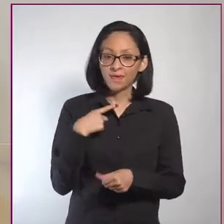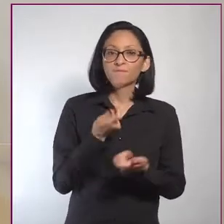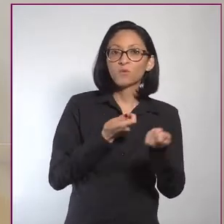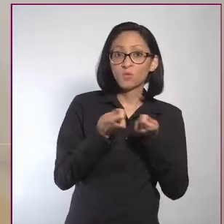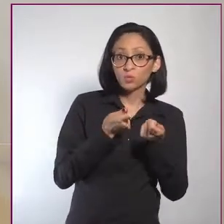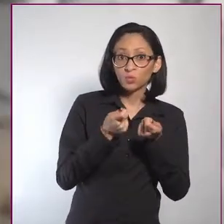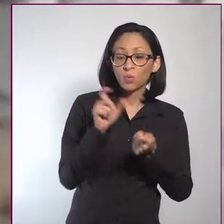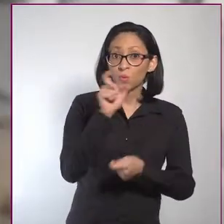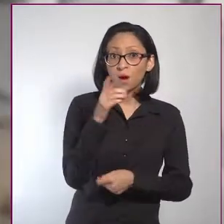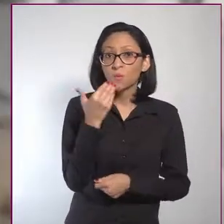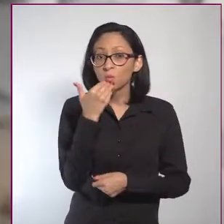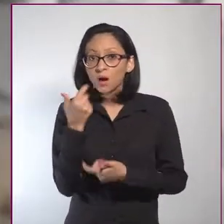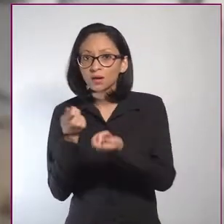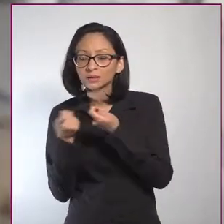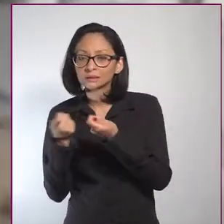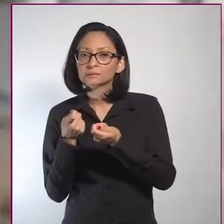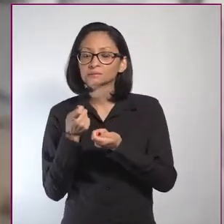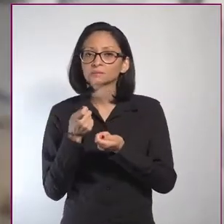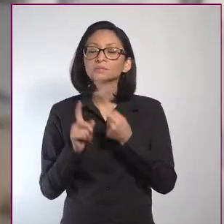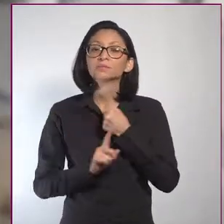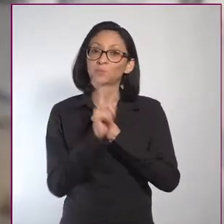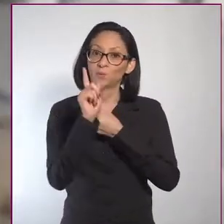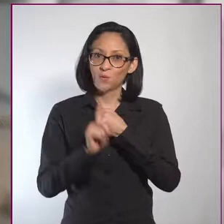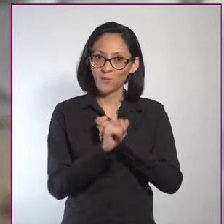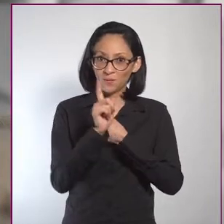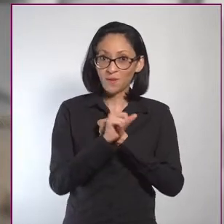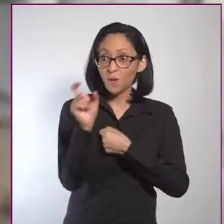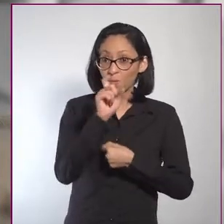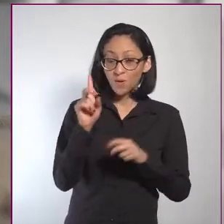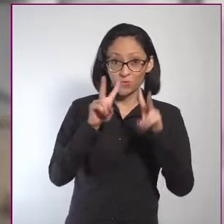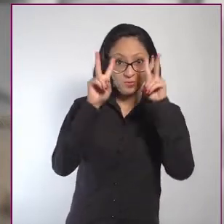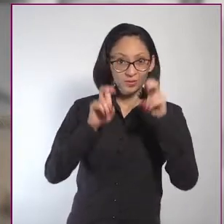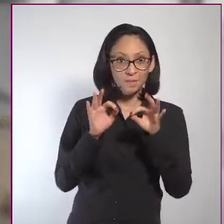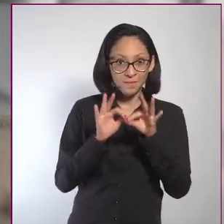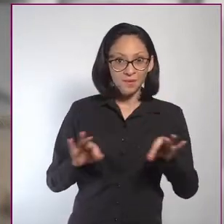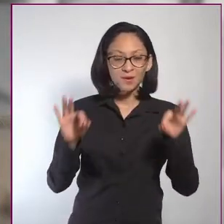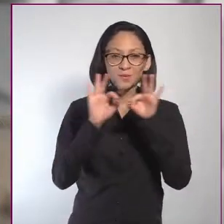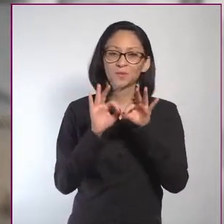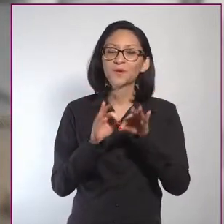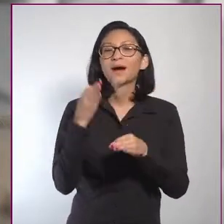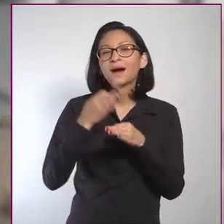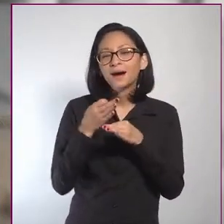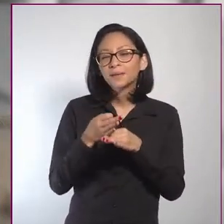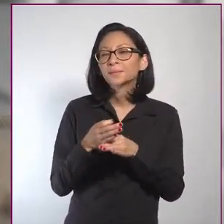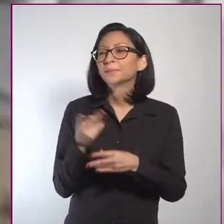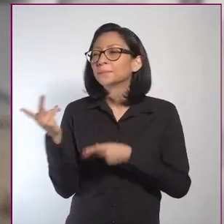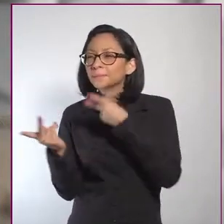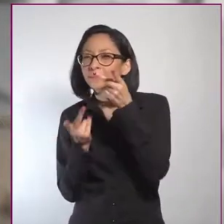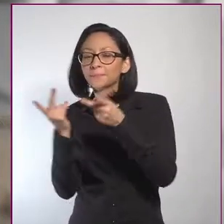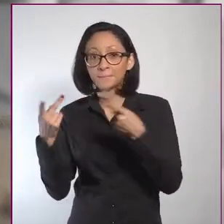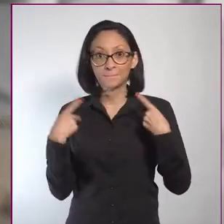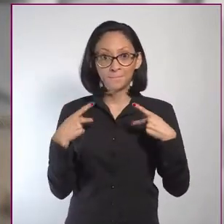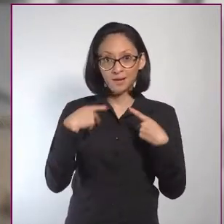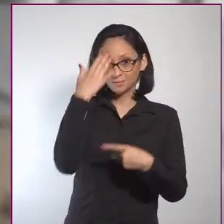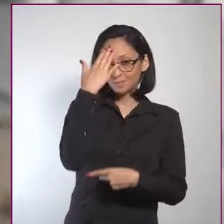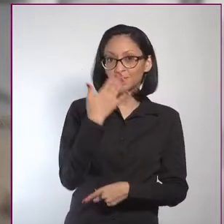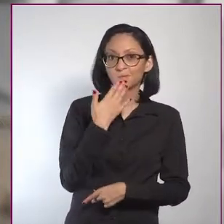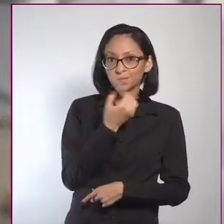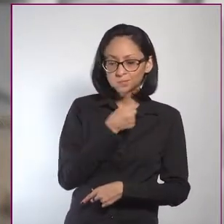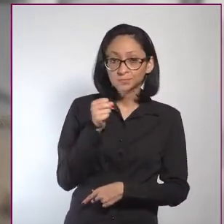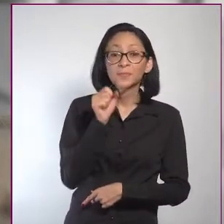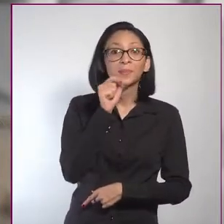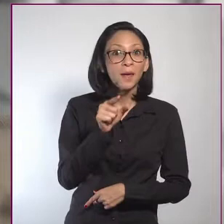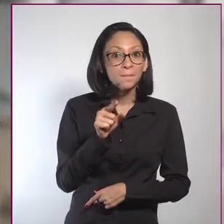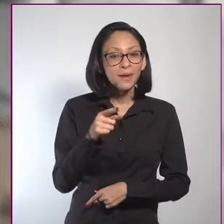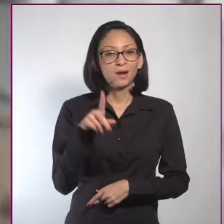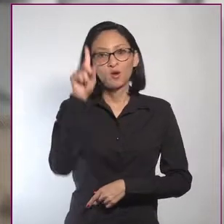estarlo. Para abordar un tema tan importante tendremos, como siempre, entrevistas con expertos, consejos prácticos para